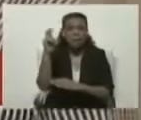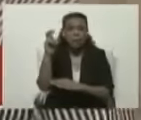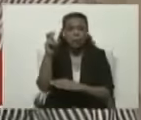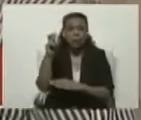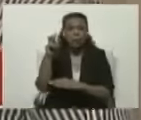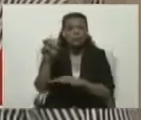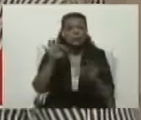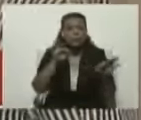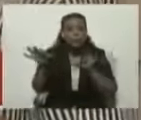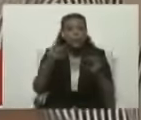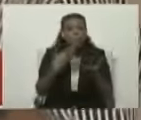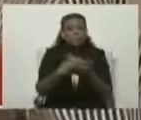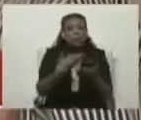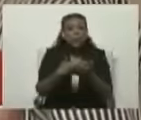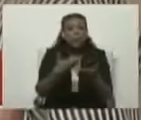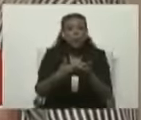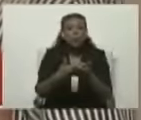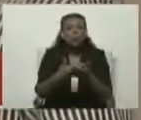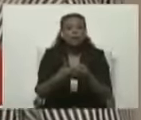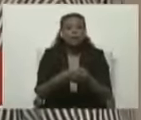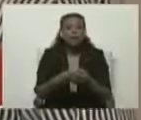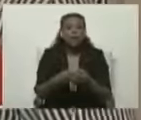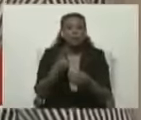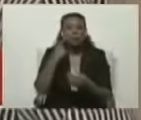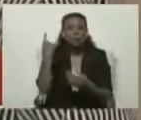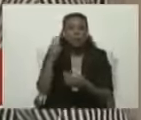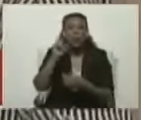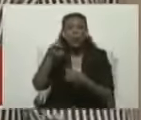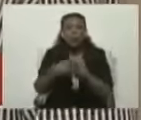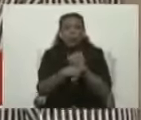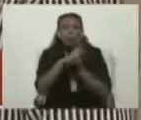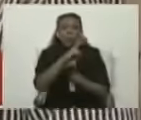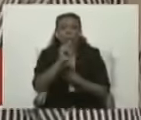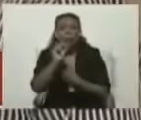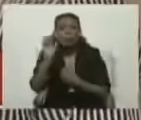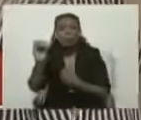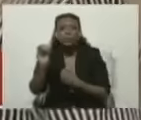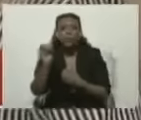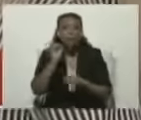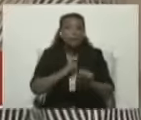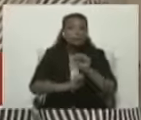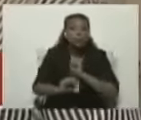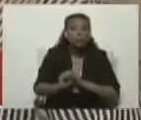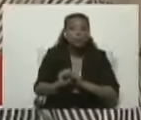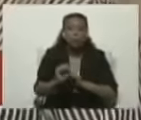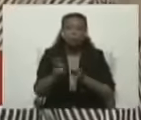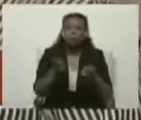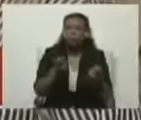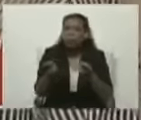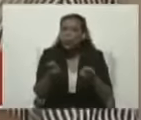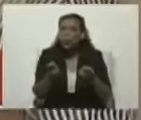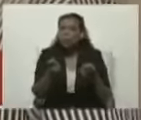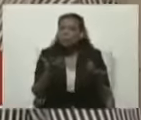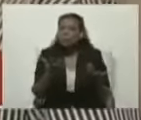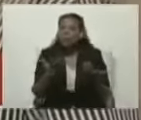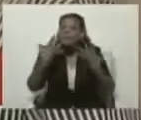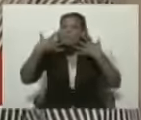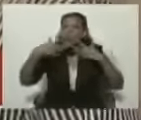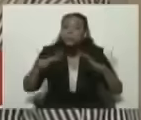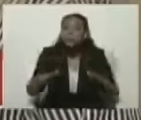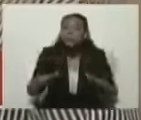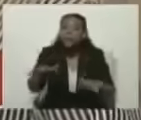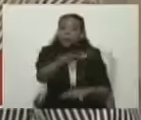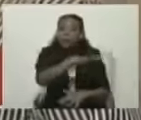escenario que se estaría planteando un Guaidó 2.0, decía usted, ¿qué previsiones, ya ¿Cómo está manejando ese escenario de un